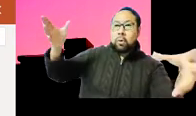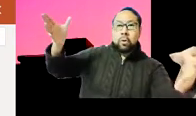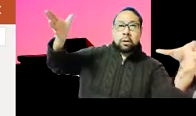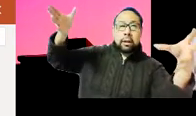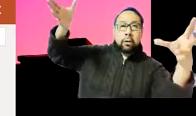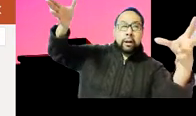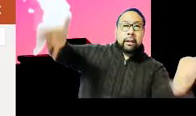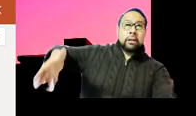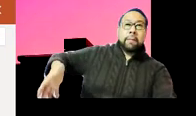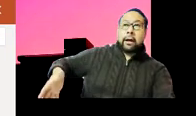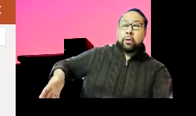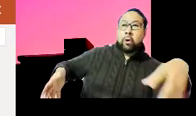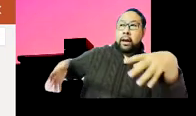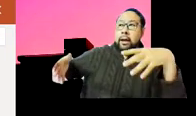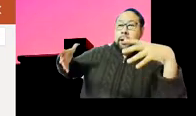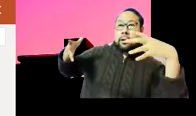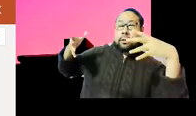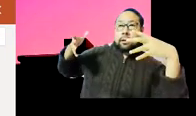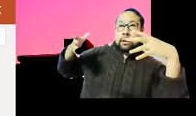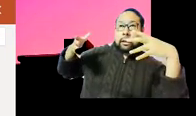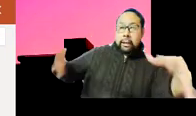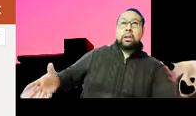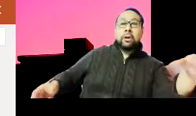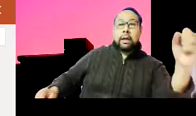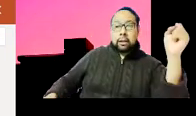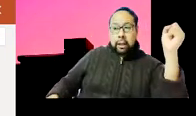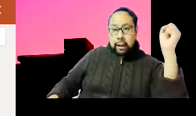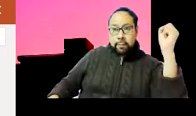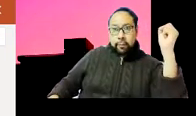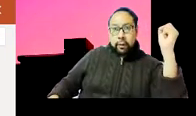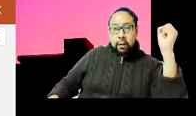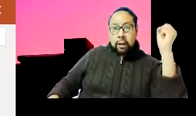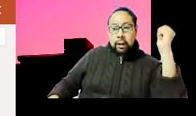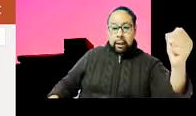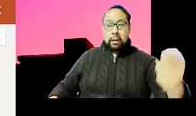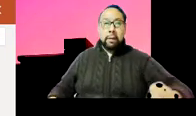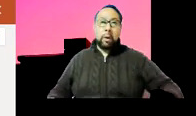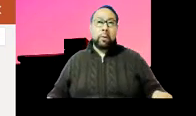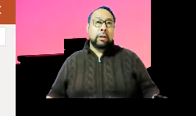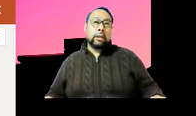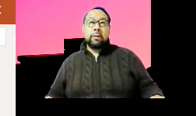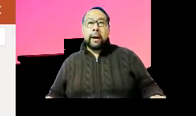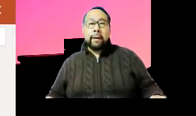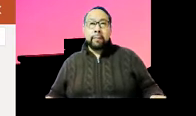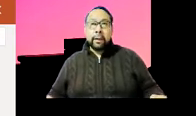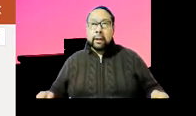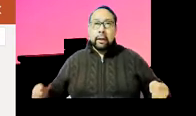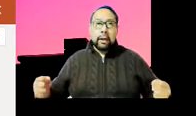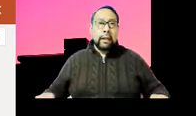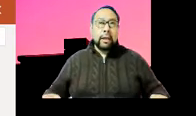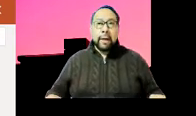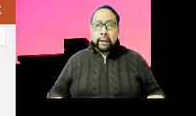aquí me da gusto estar con gente trabajadora, gente honesta, gente